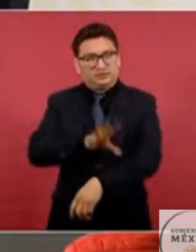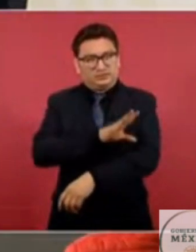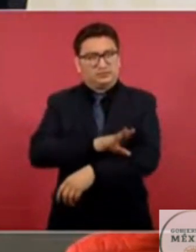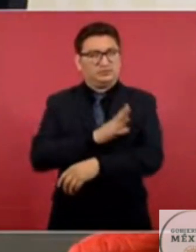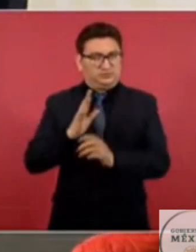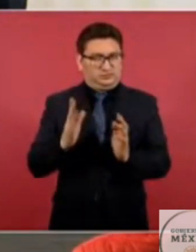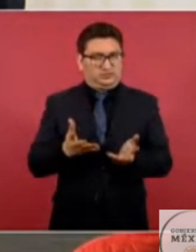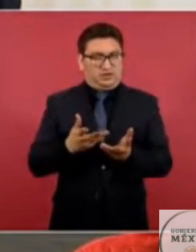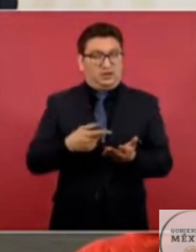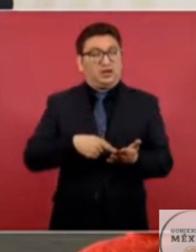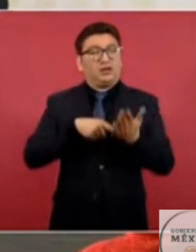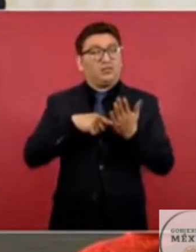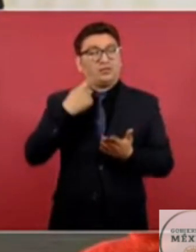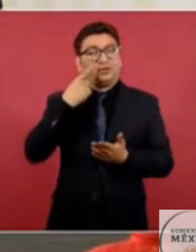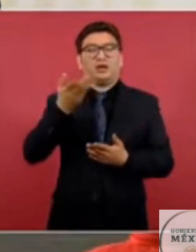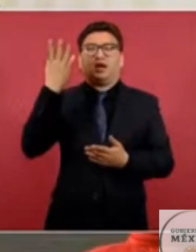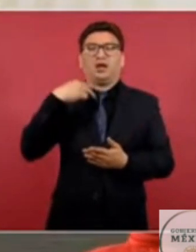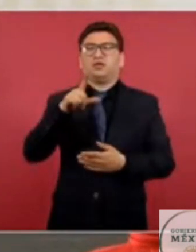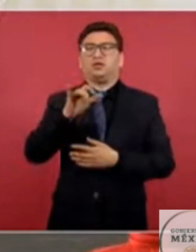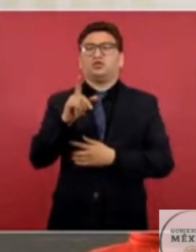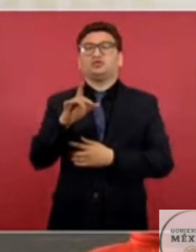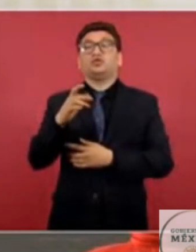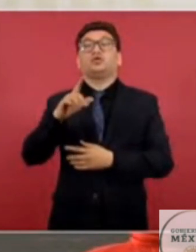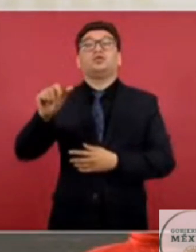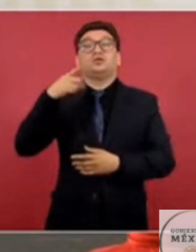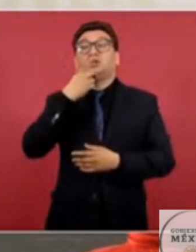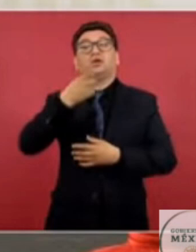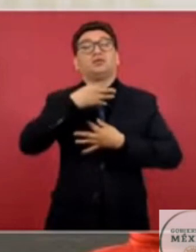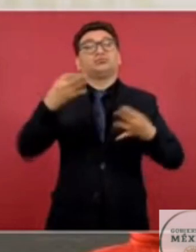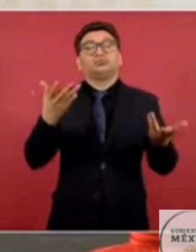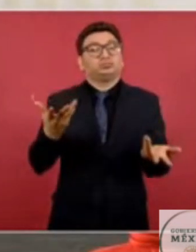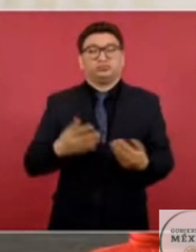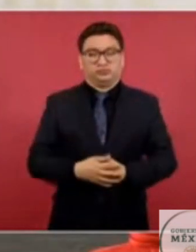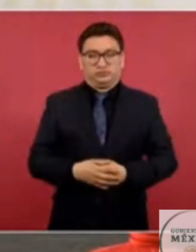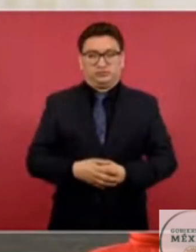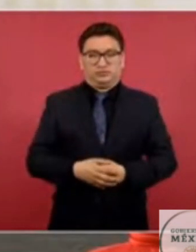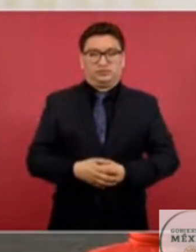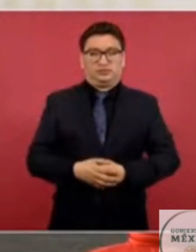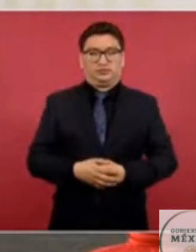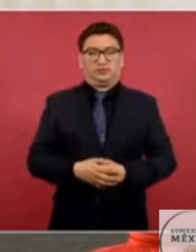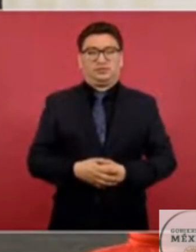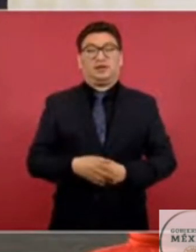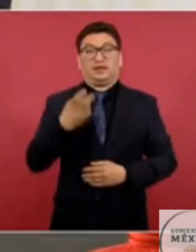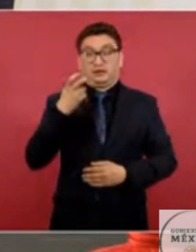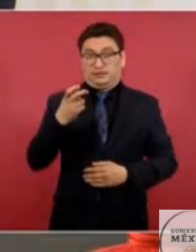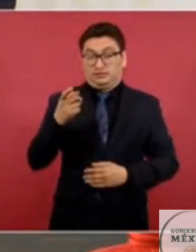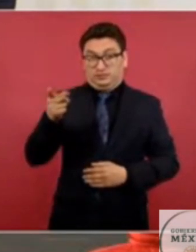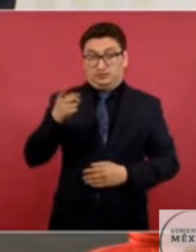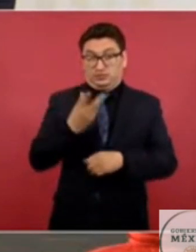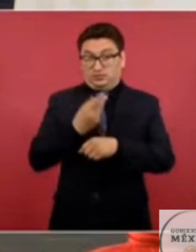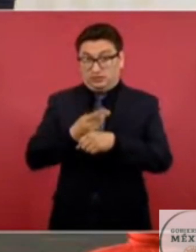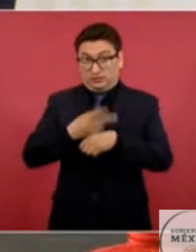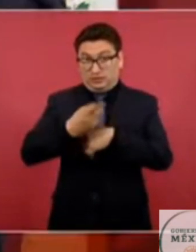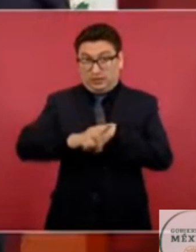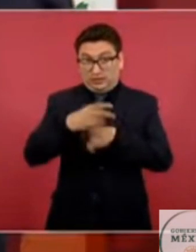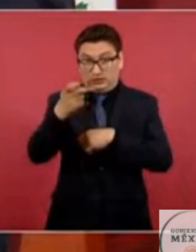Se ha demostrado, lo declaró Lozoya. Entonces, en el caso de Lozoya, la reparación es que del daño también es eso.